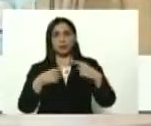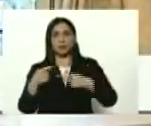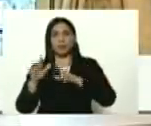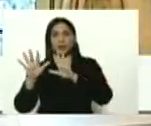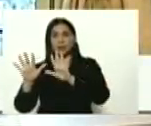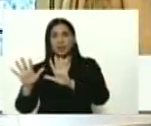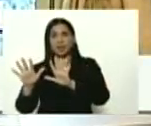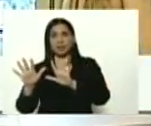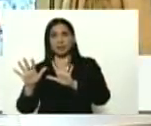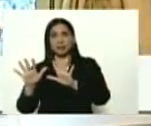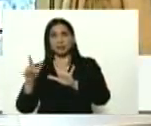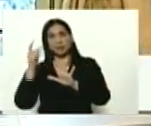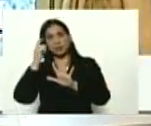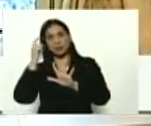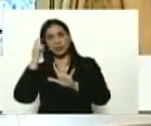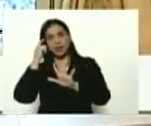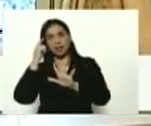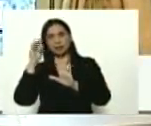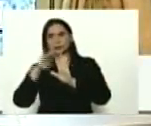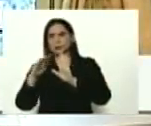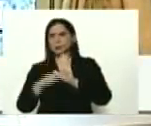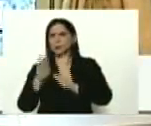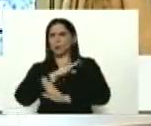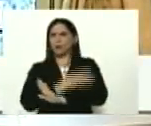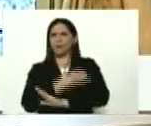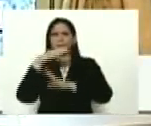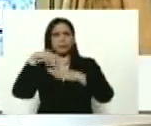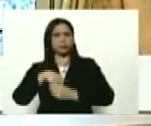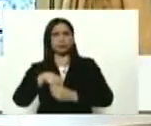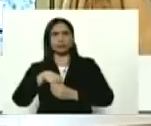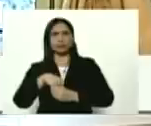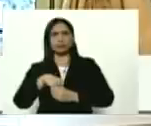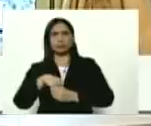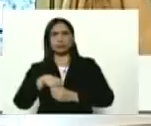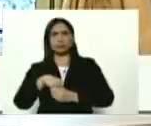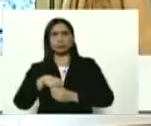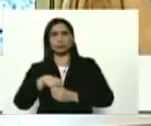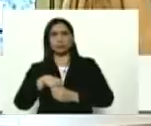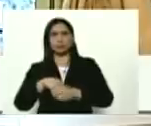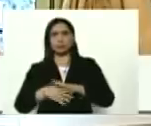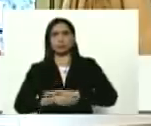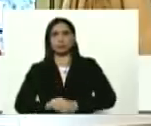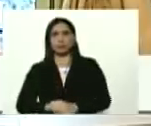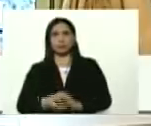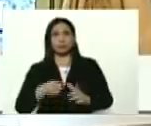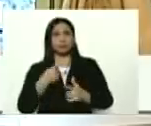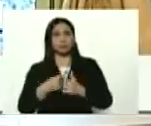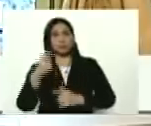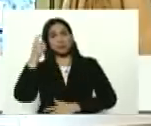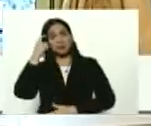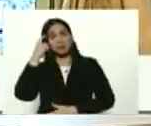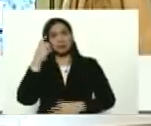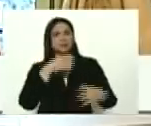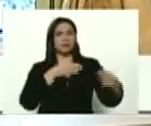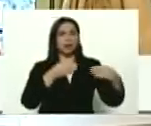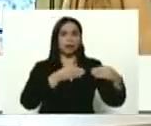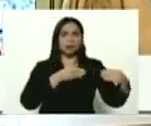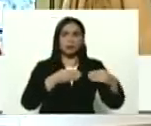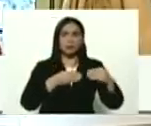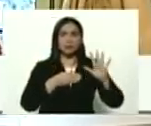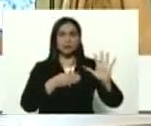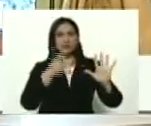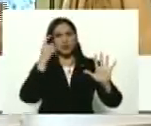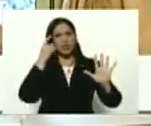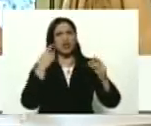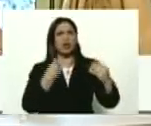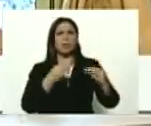partir del sábado 10 días estrictos de cuarentena. Cuarentena. Entonces, en los días de flexibilización, ¿cómo hace